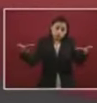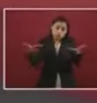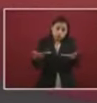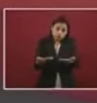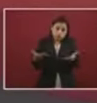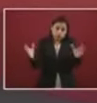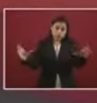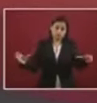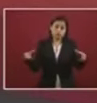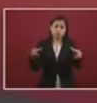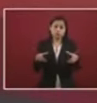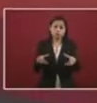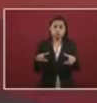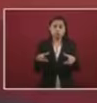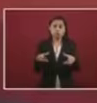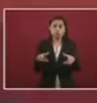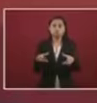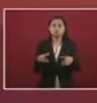expresar que